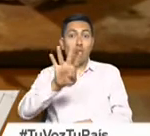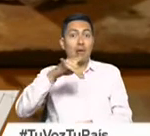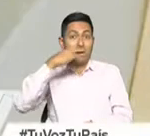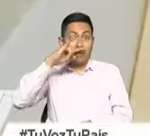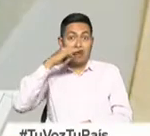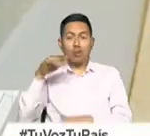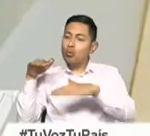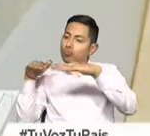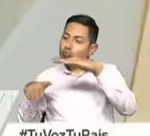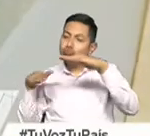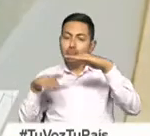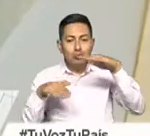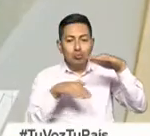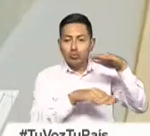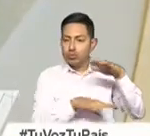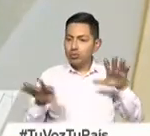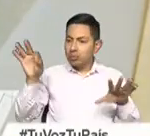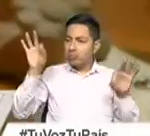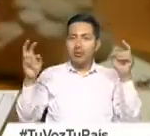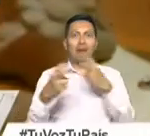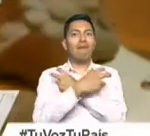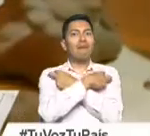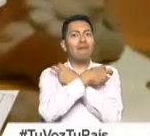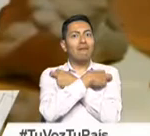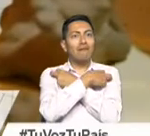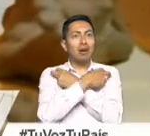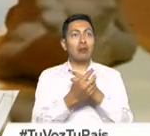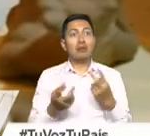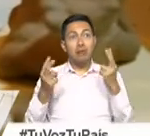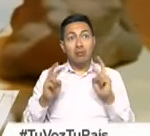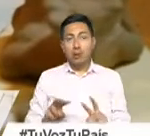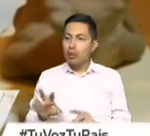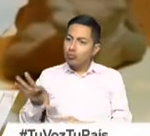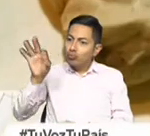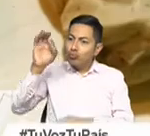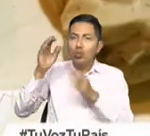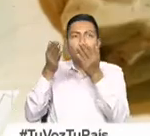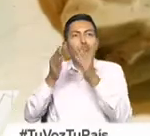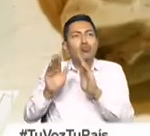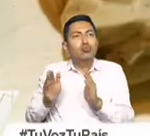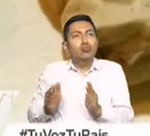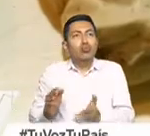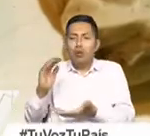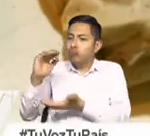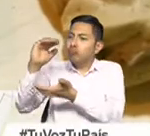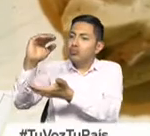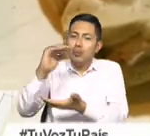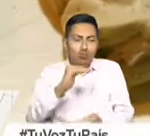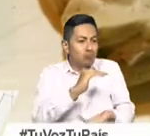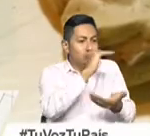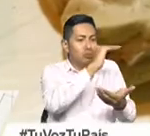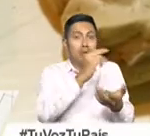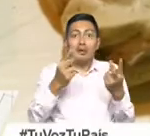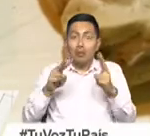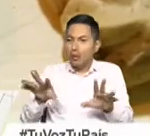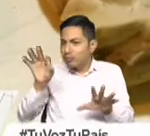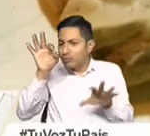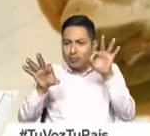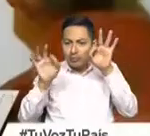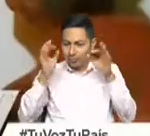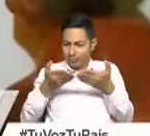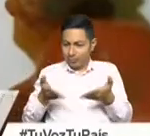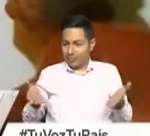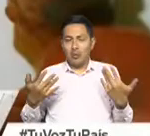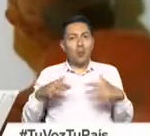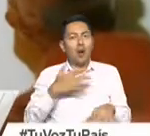años, de quienes se encontraron osamentas. También fueron encontradas figurillas dispuestas a manera de ofrenda, además de objetos que revelan un primer